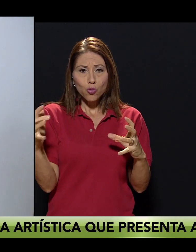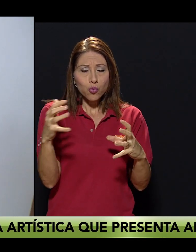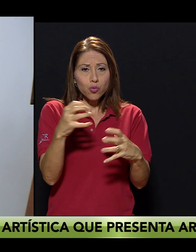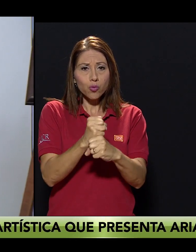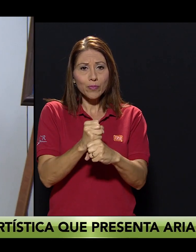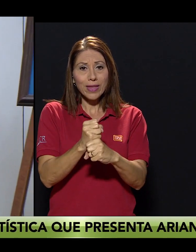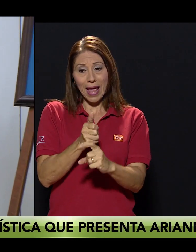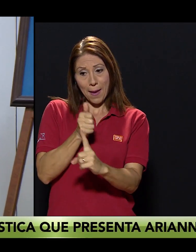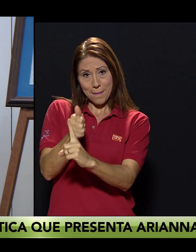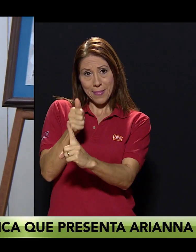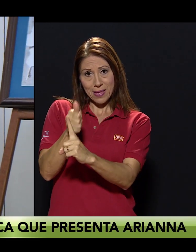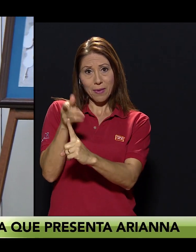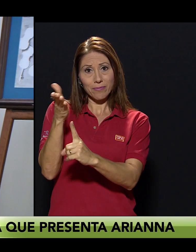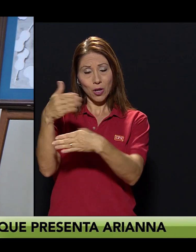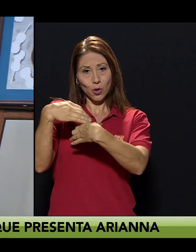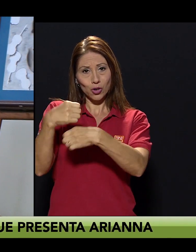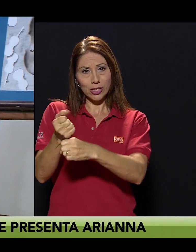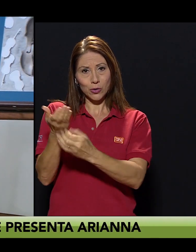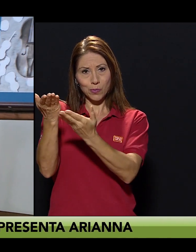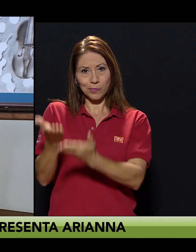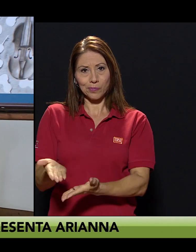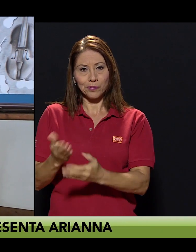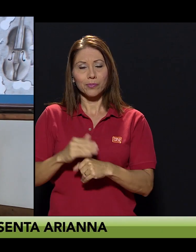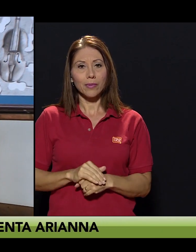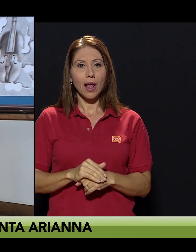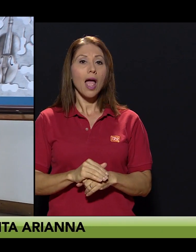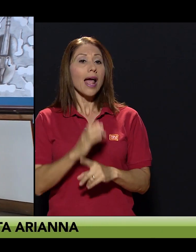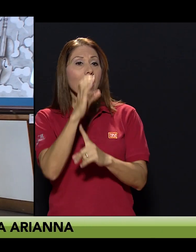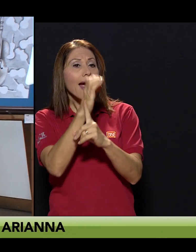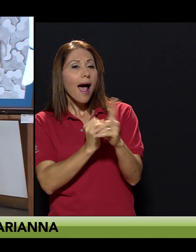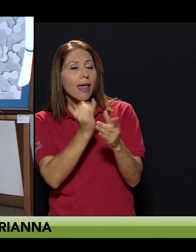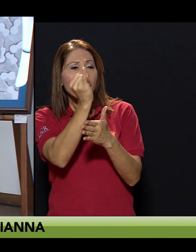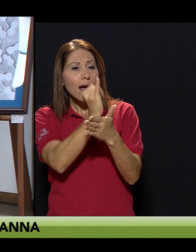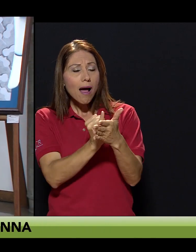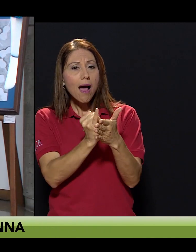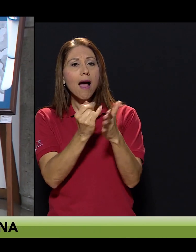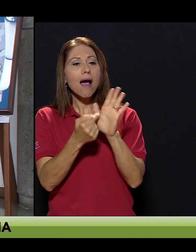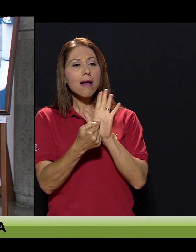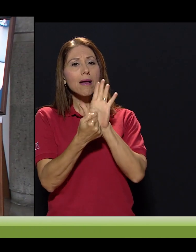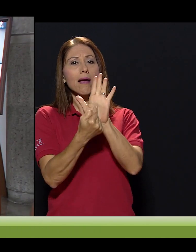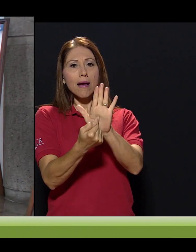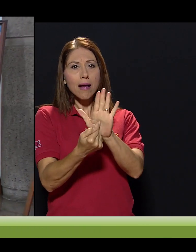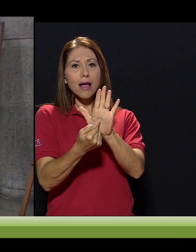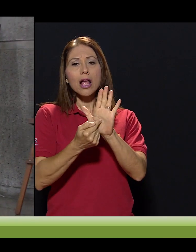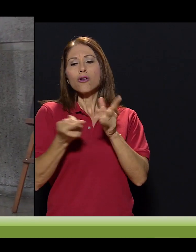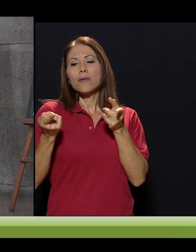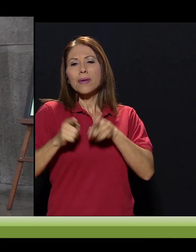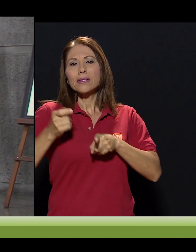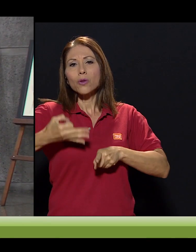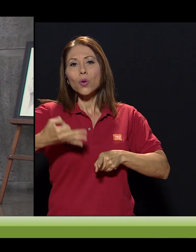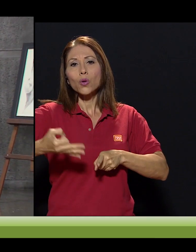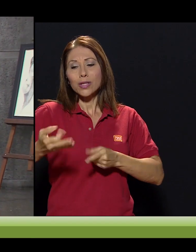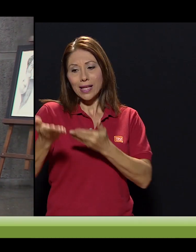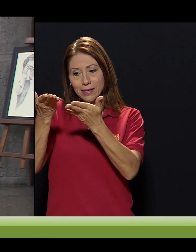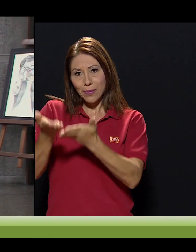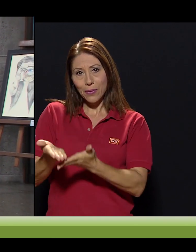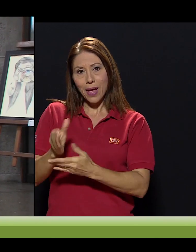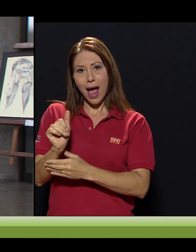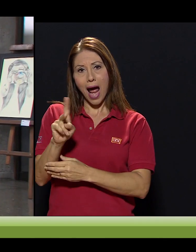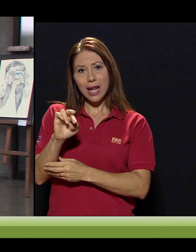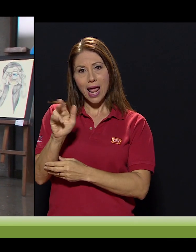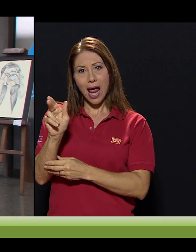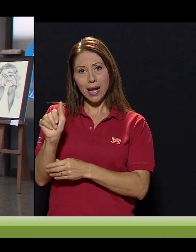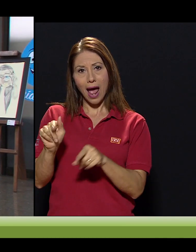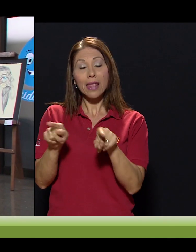dibujos Hechos a mano Por la misma artista Cada una de las piezas Busca retratar El día a día De Ariana Y otras